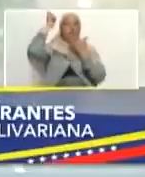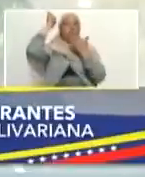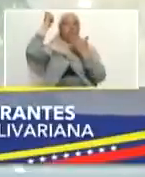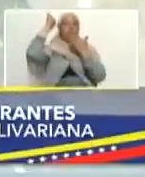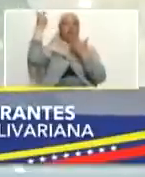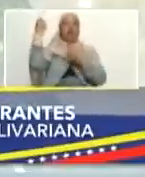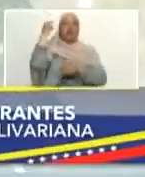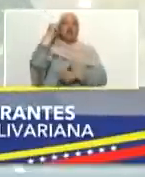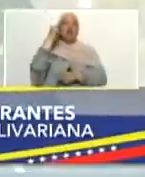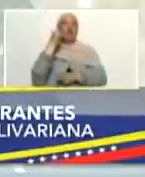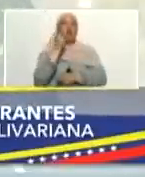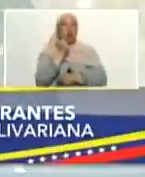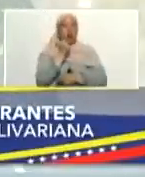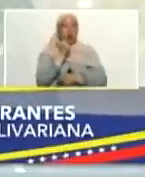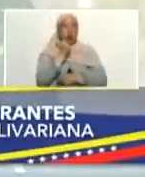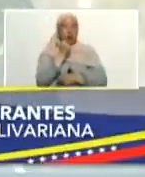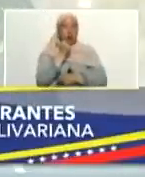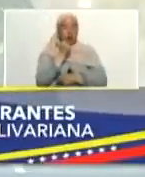Sucre.